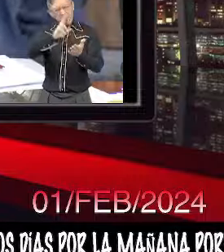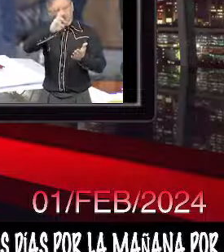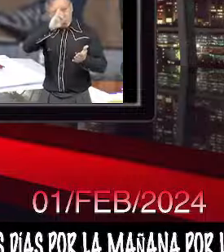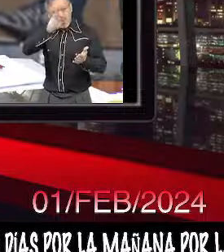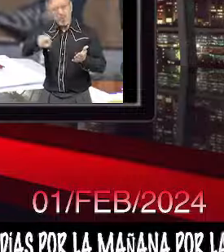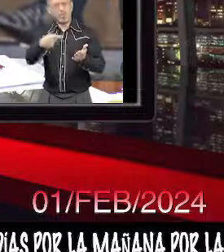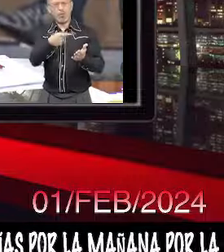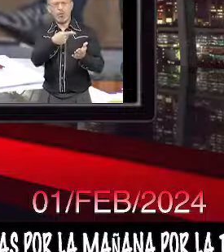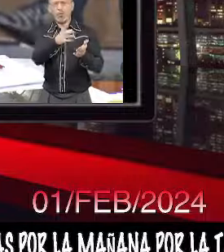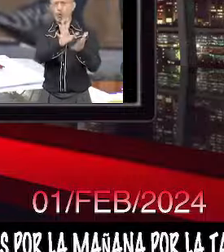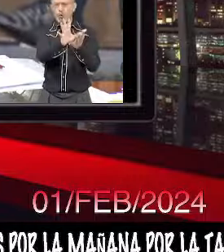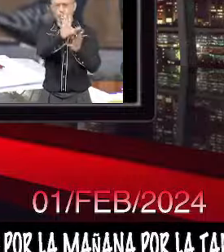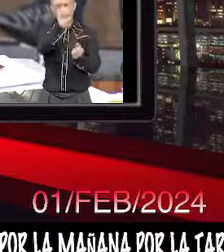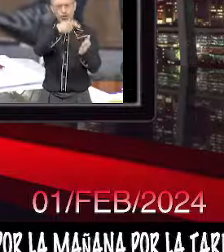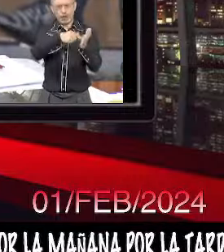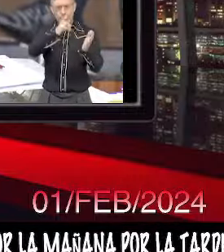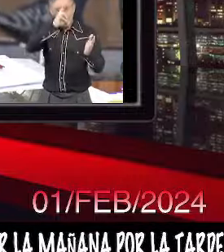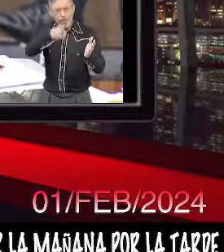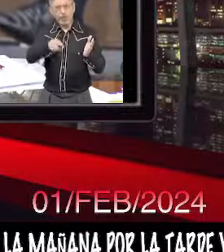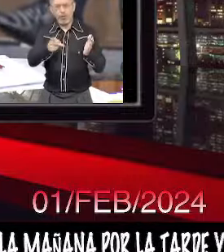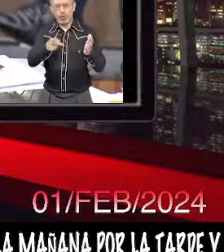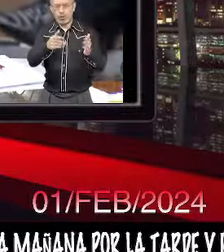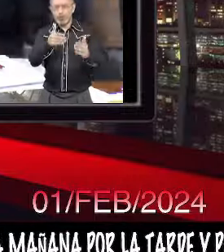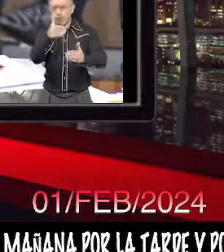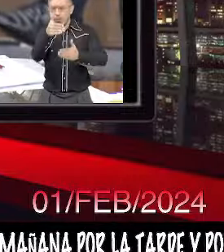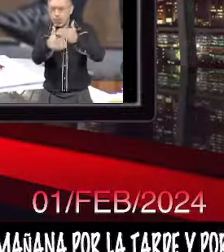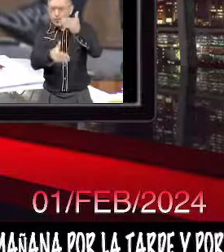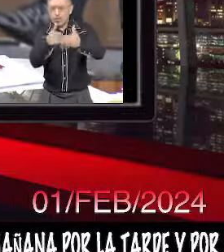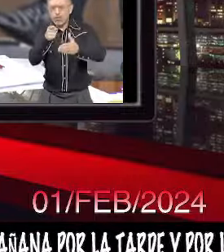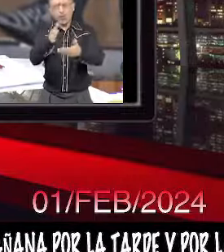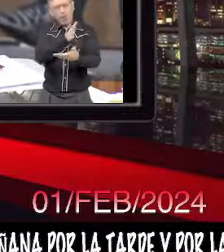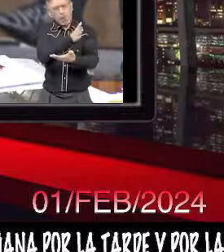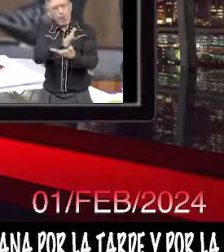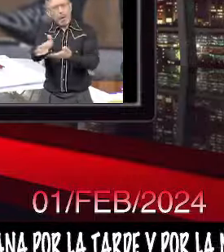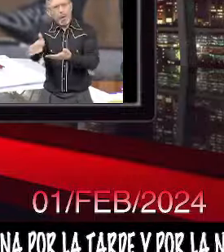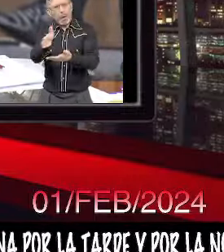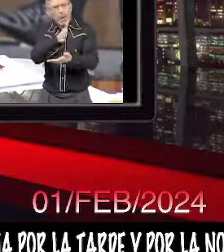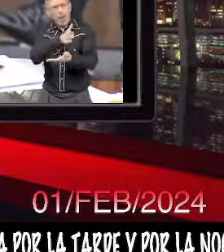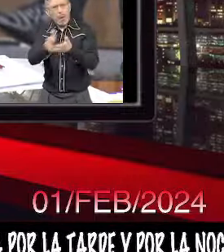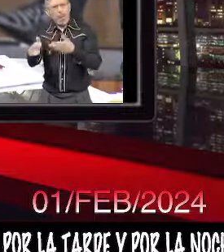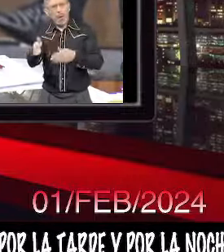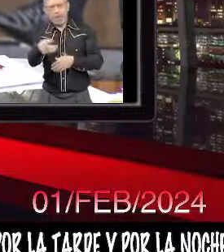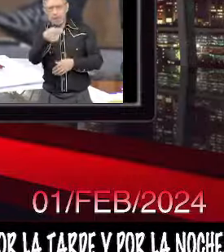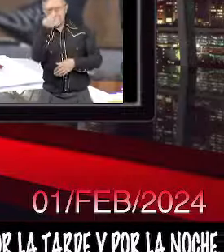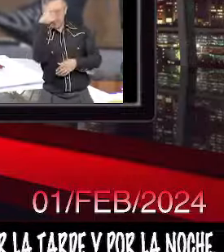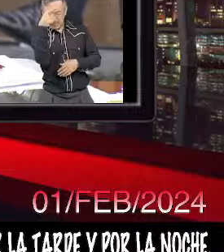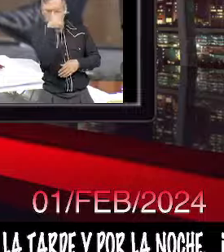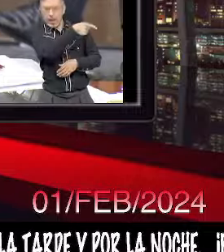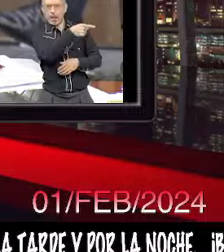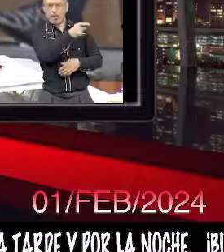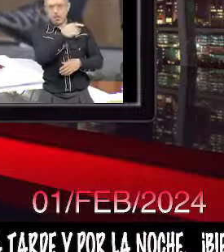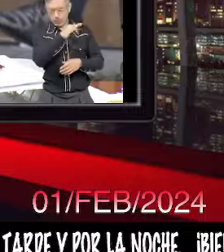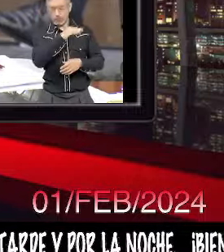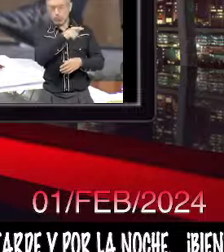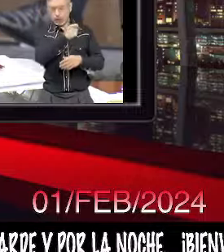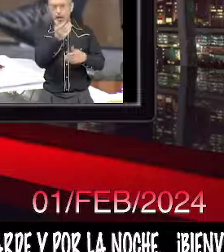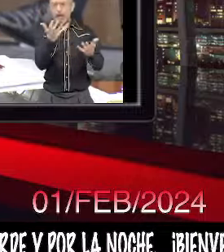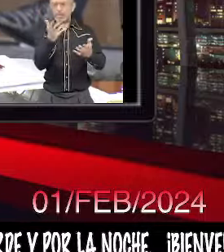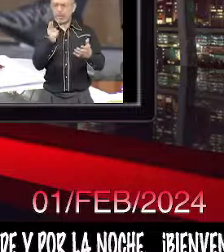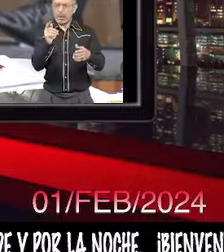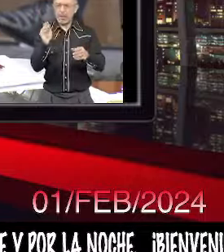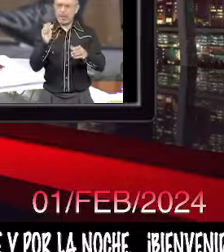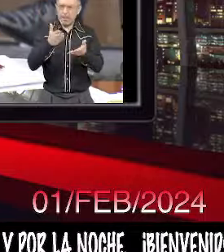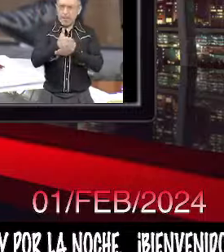inconstitucionalmente, en el proceso en curso. Él es el que lo está haciendo y son sentencias del